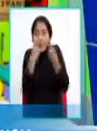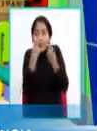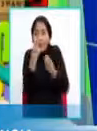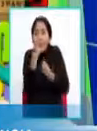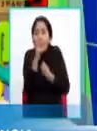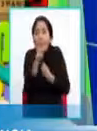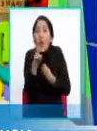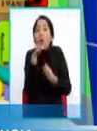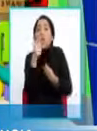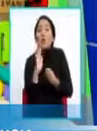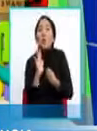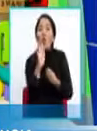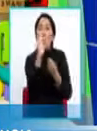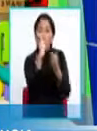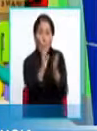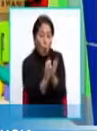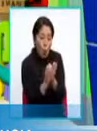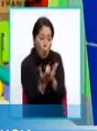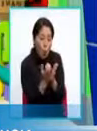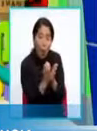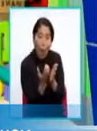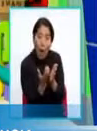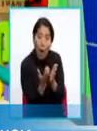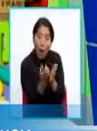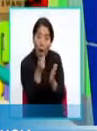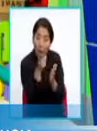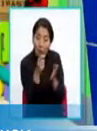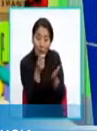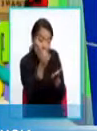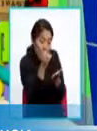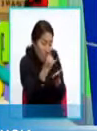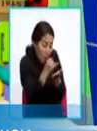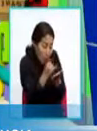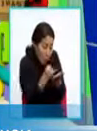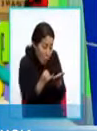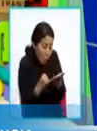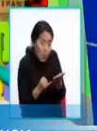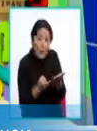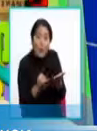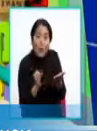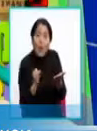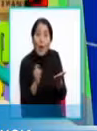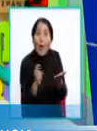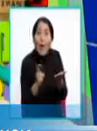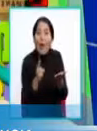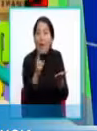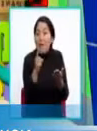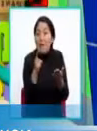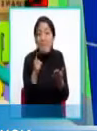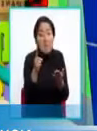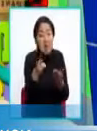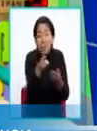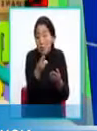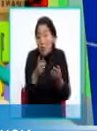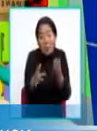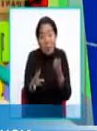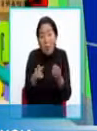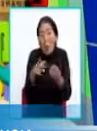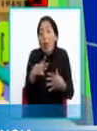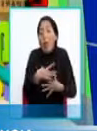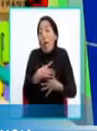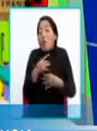necesario, como él bien decía, ir generando políticas públicas que realmente permitan